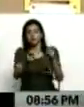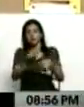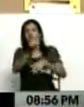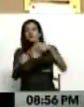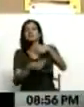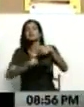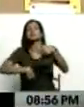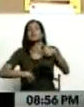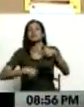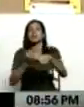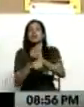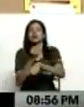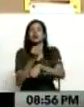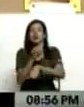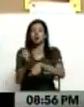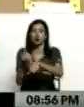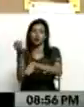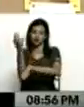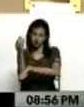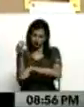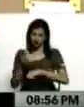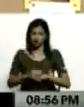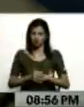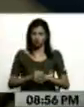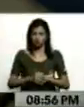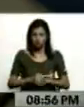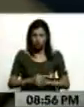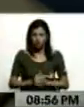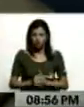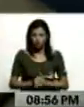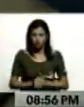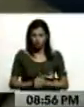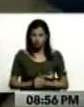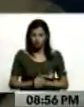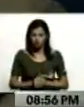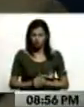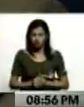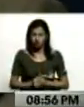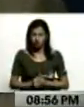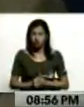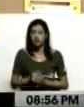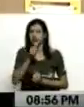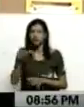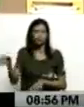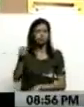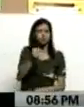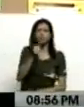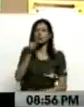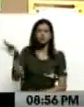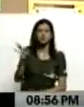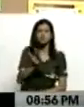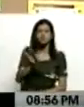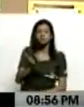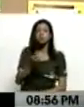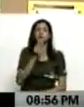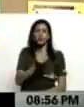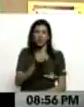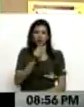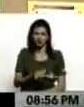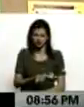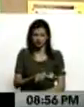voluntad la vicepresidencia y pusieron a Fredy